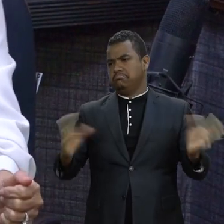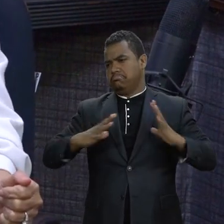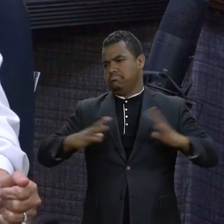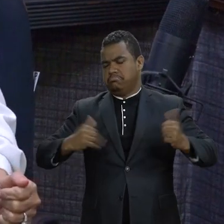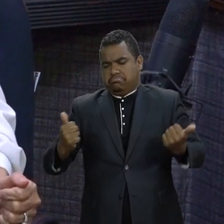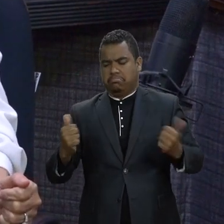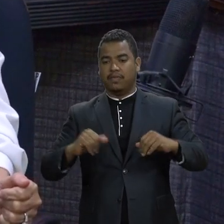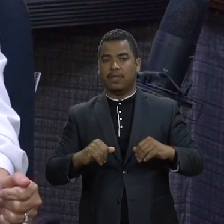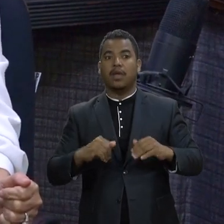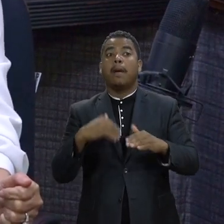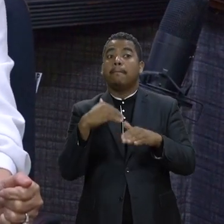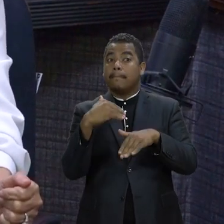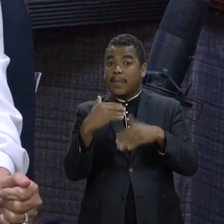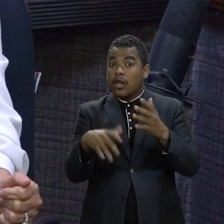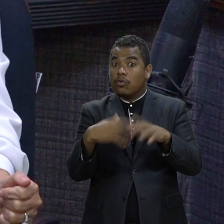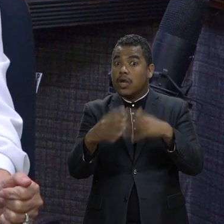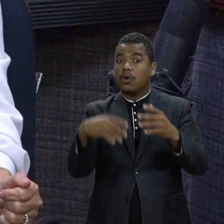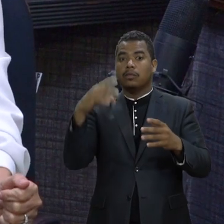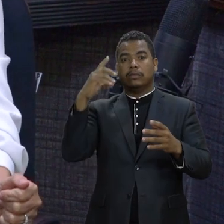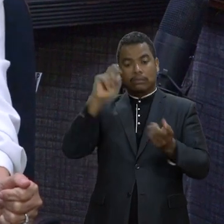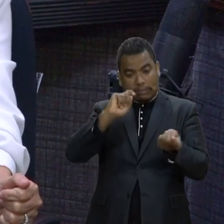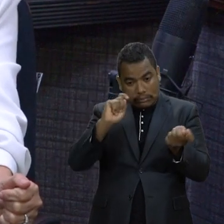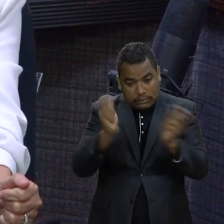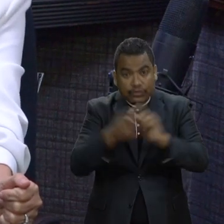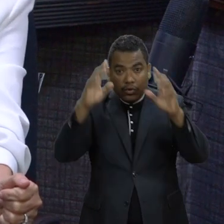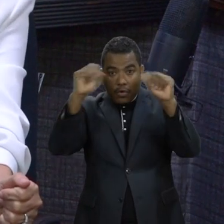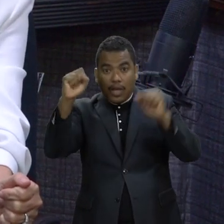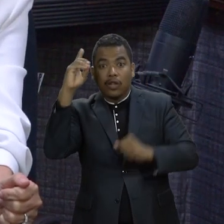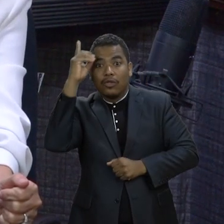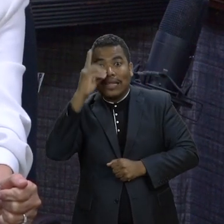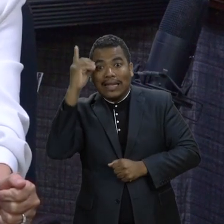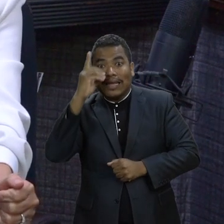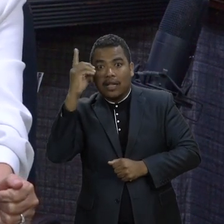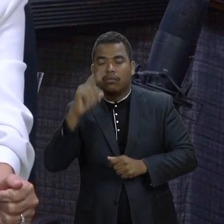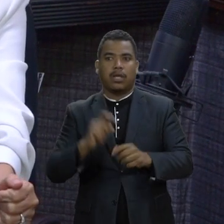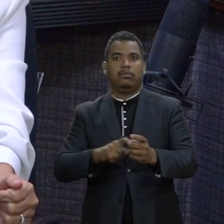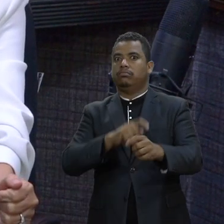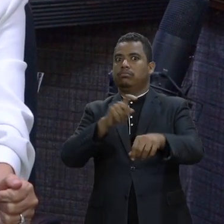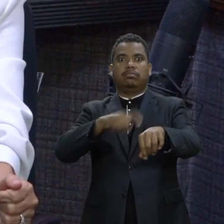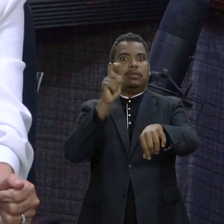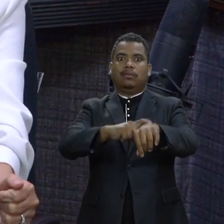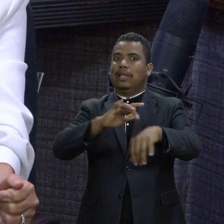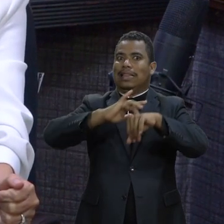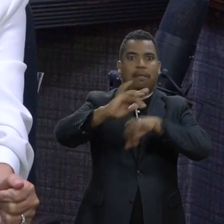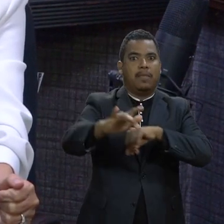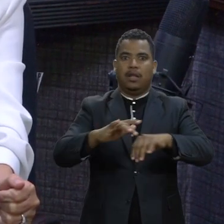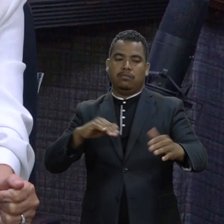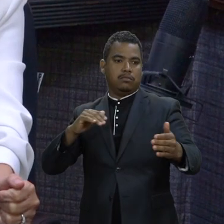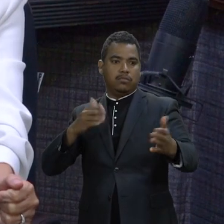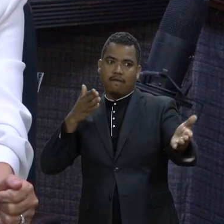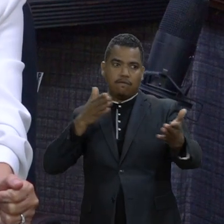debajo de mí en mi trabajo, que son compañeros de trabajo, pero yo soy la jefa, si ellos no vieran lo que yo me exijo, lo que